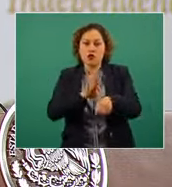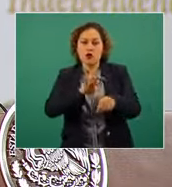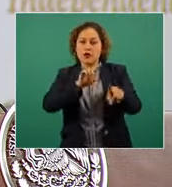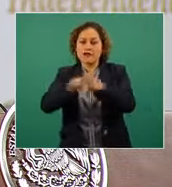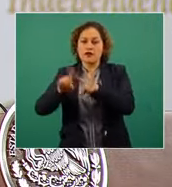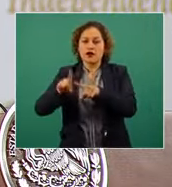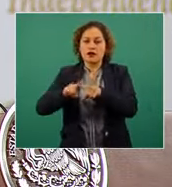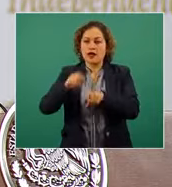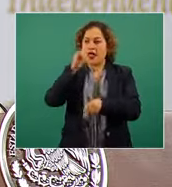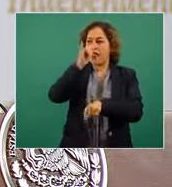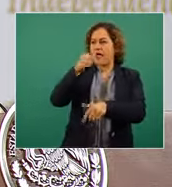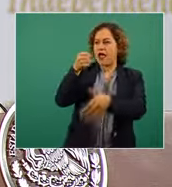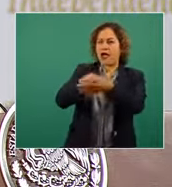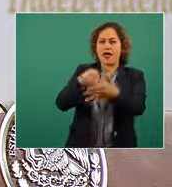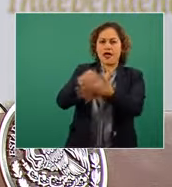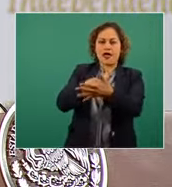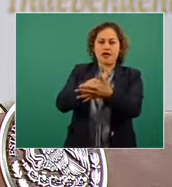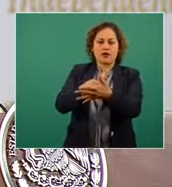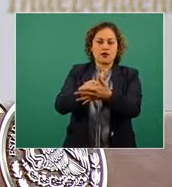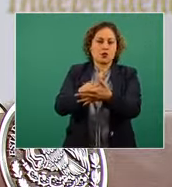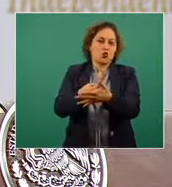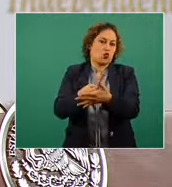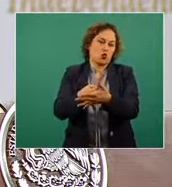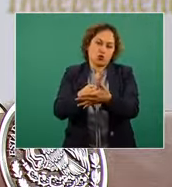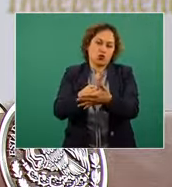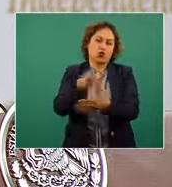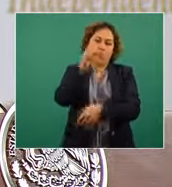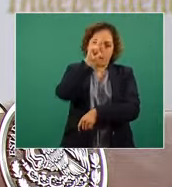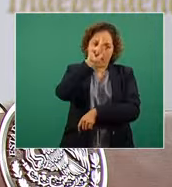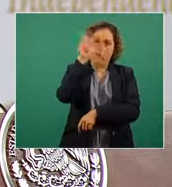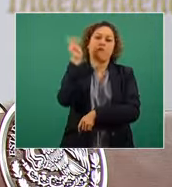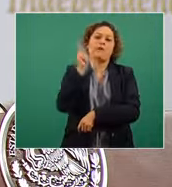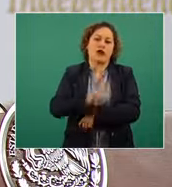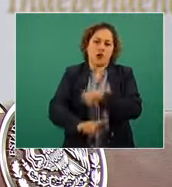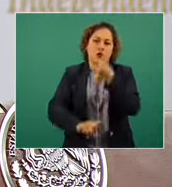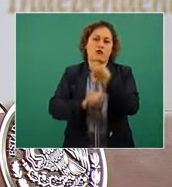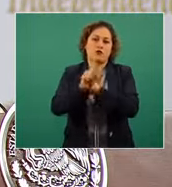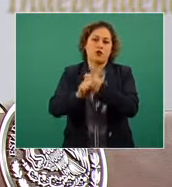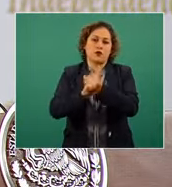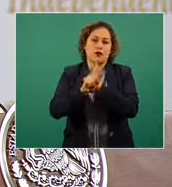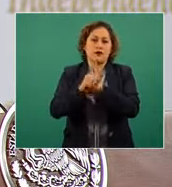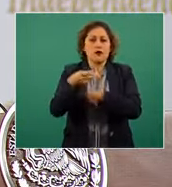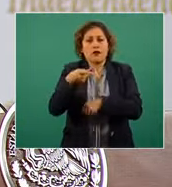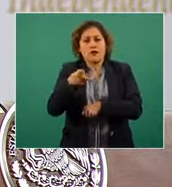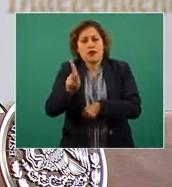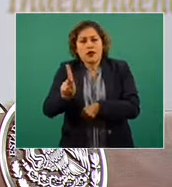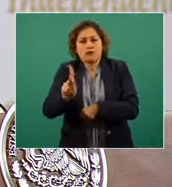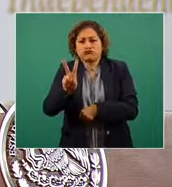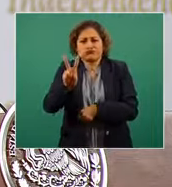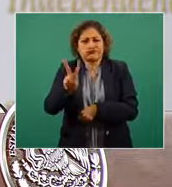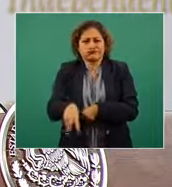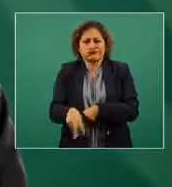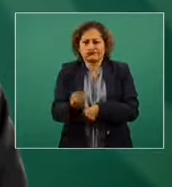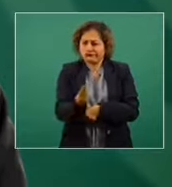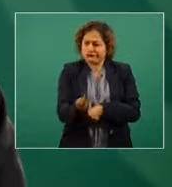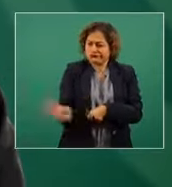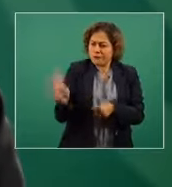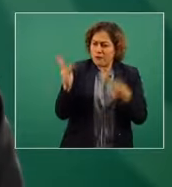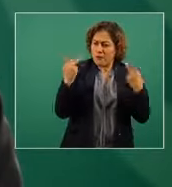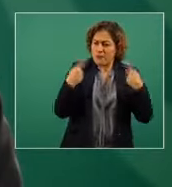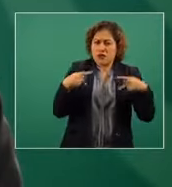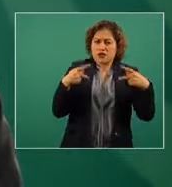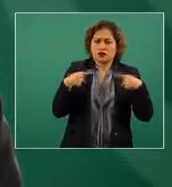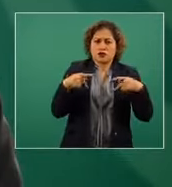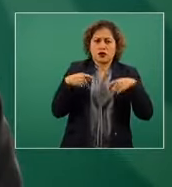Entonces, ha sido realmente un ejemplo el comportamiento de